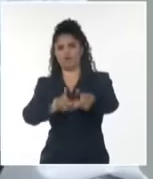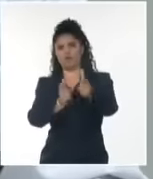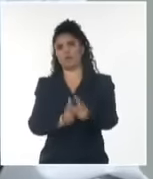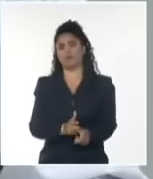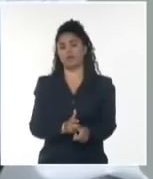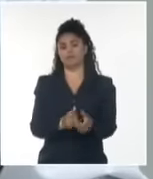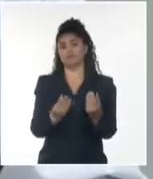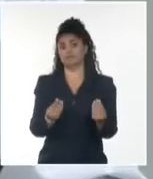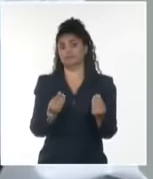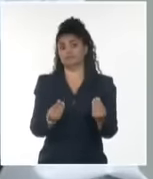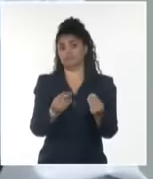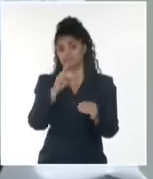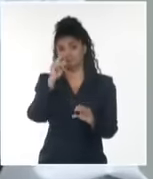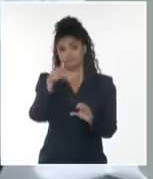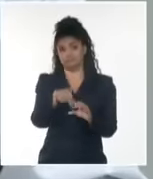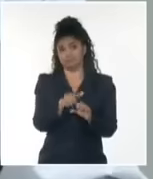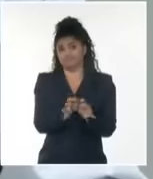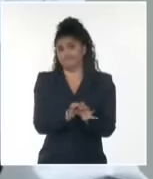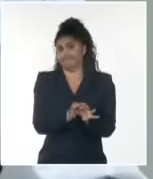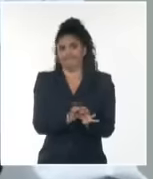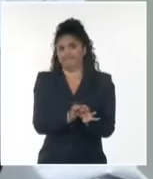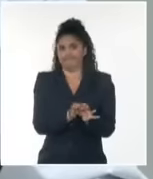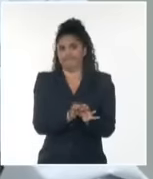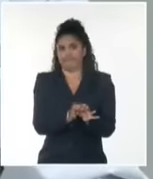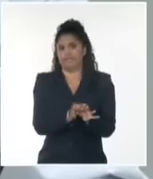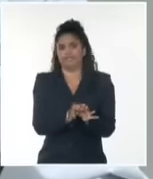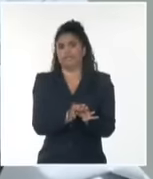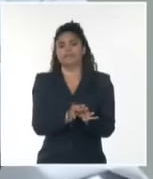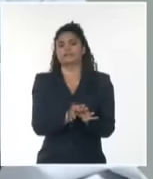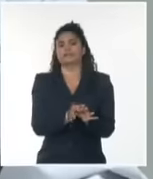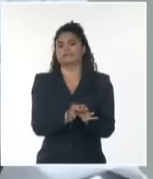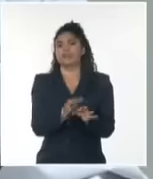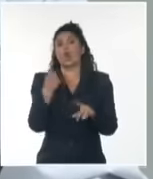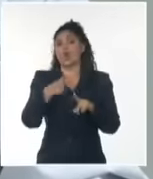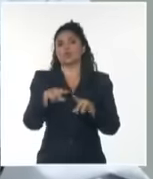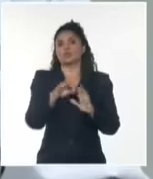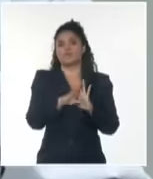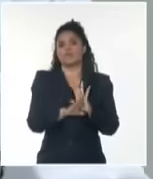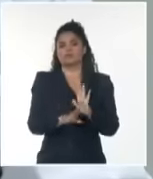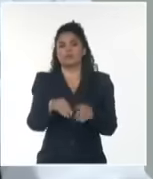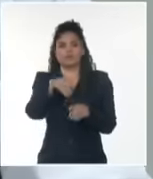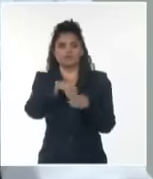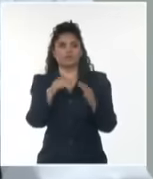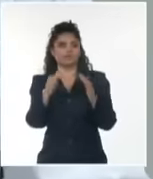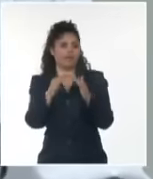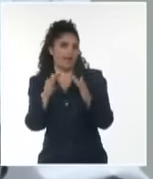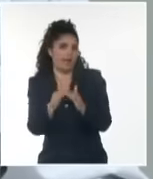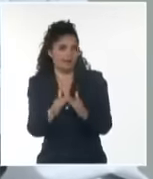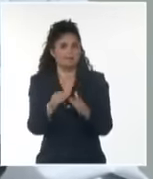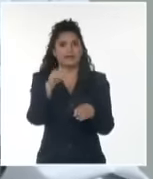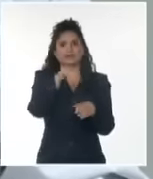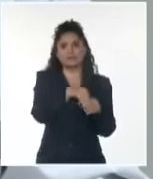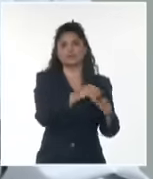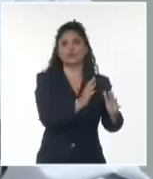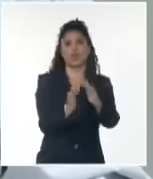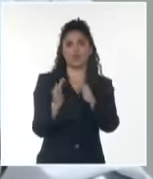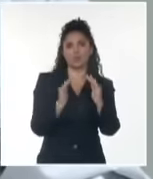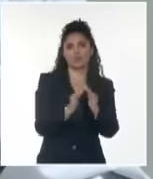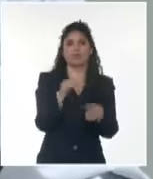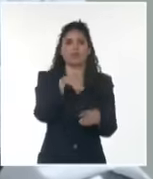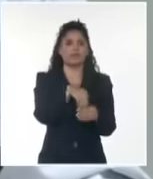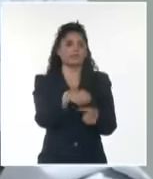no por déficit de recursos, sino porque realmente hay que hacer una participación comunitaria muy importante,